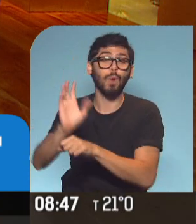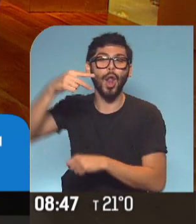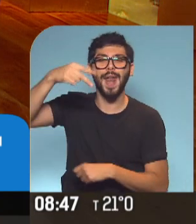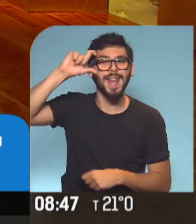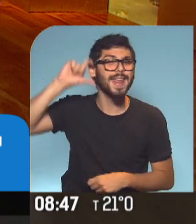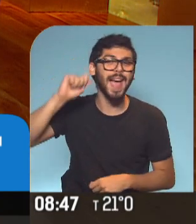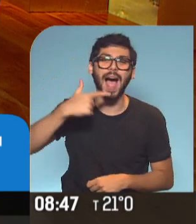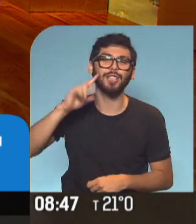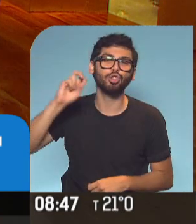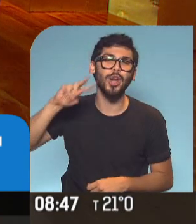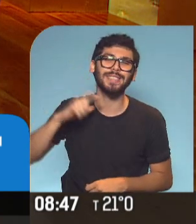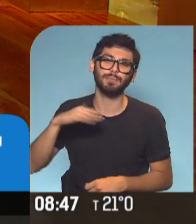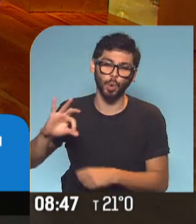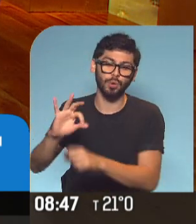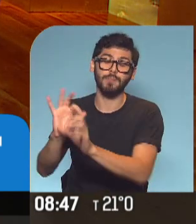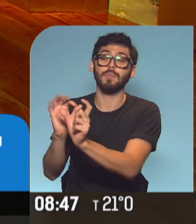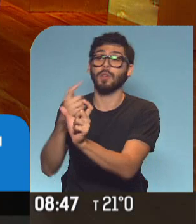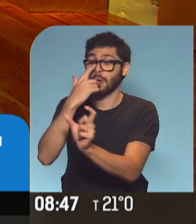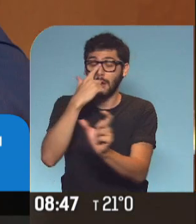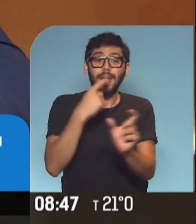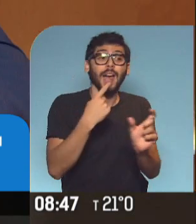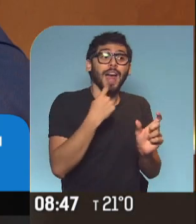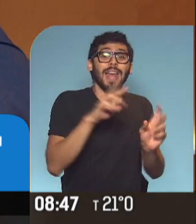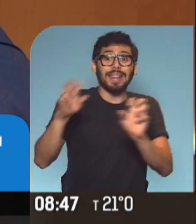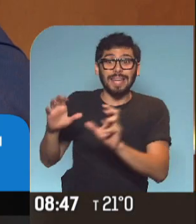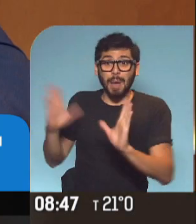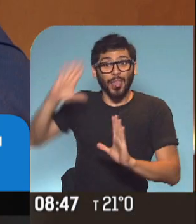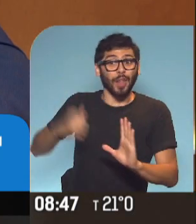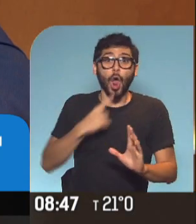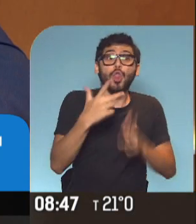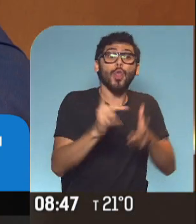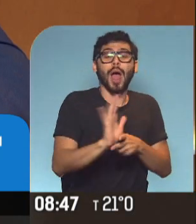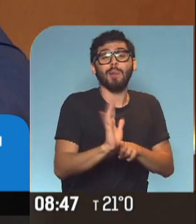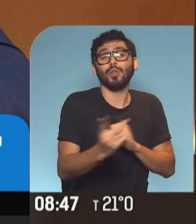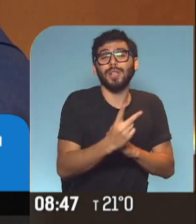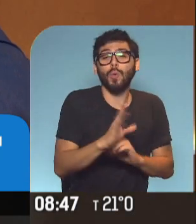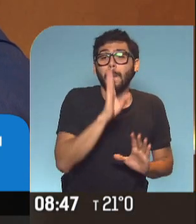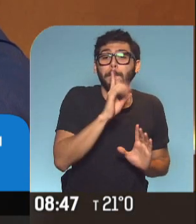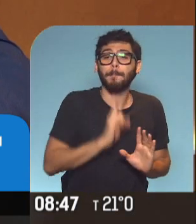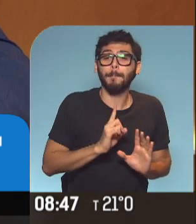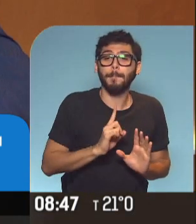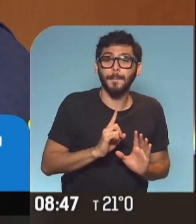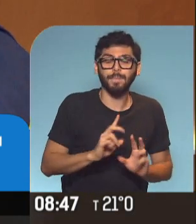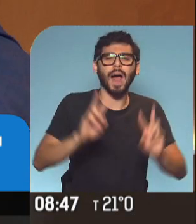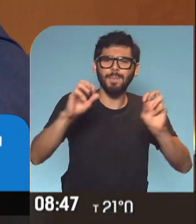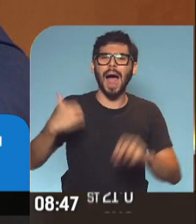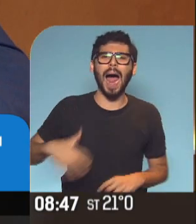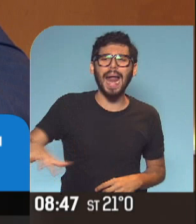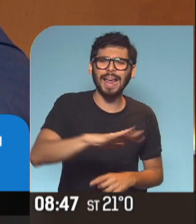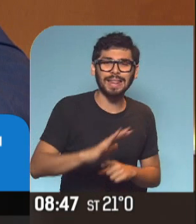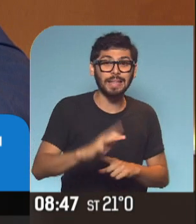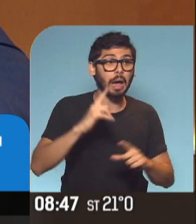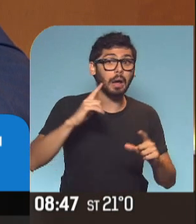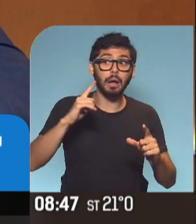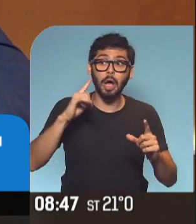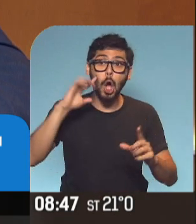no dijo nada en segundo lugar que tiene una posición cínica en relación a la argentina si no tengo ninguna duda